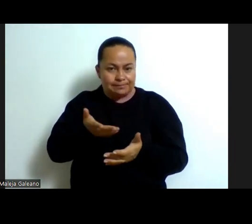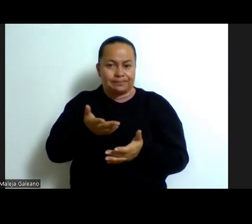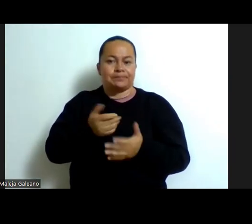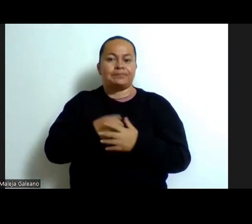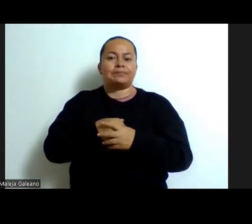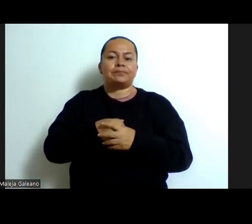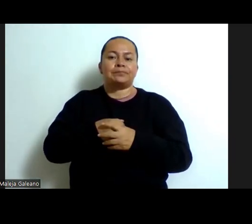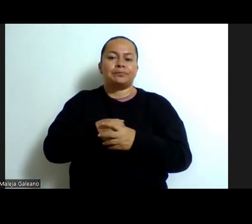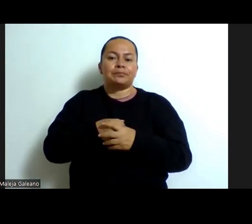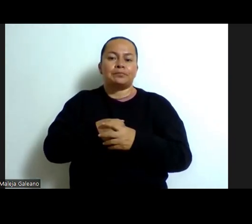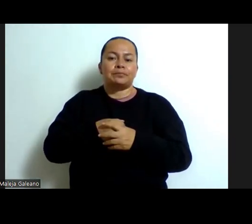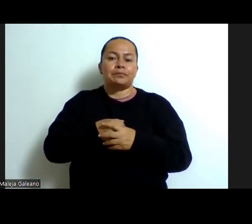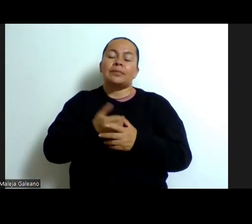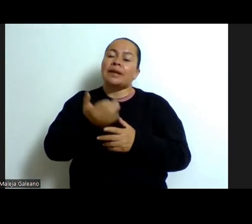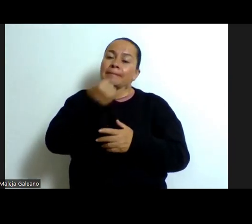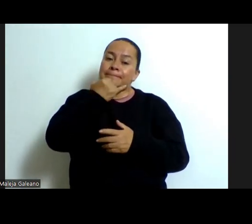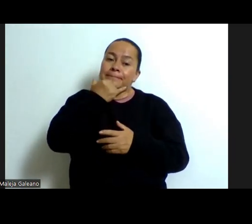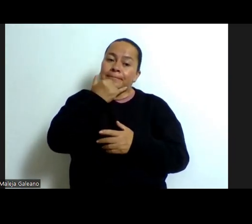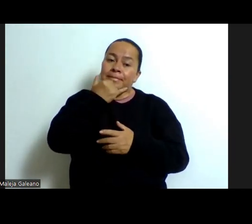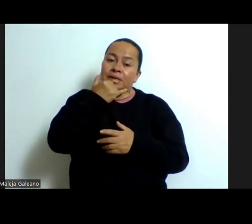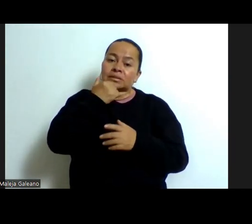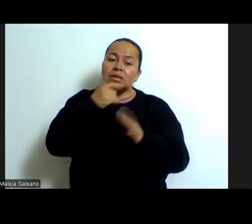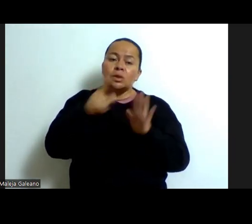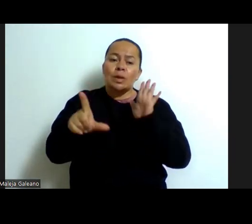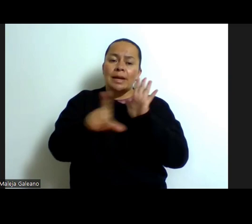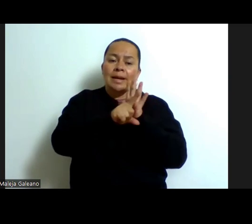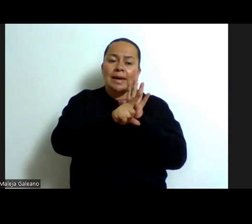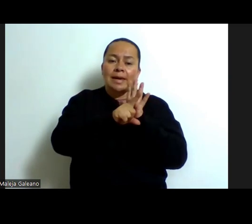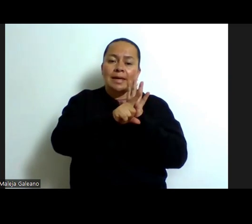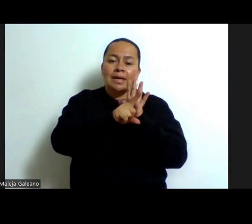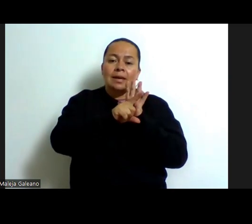sentido qué pasa con la ley